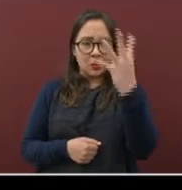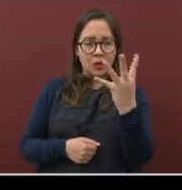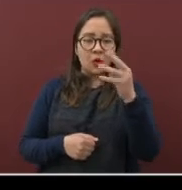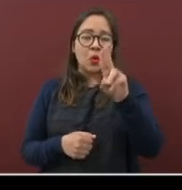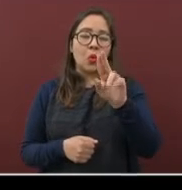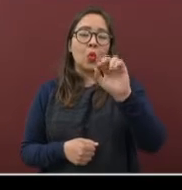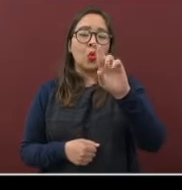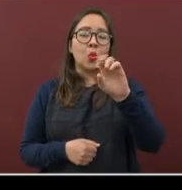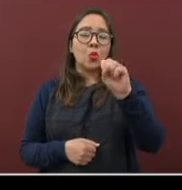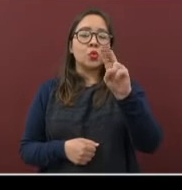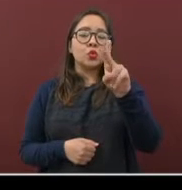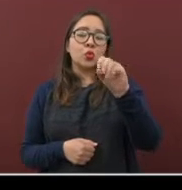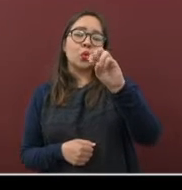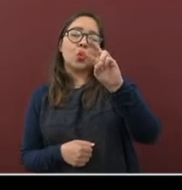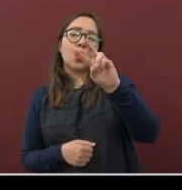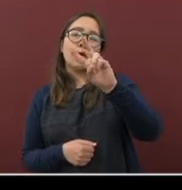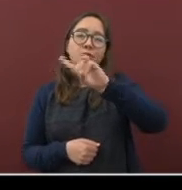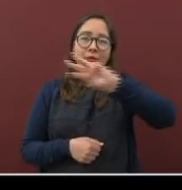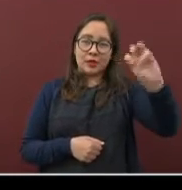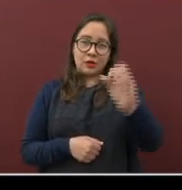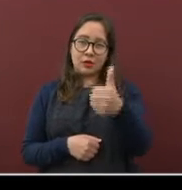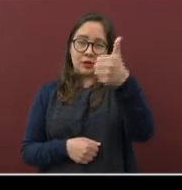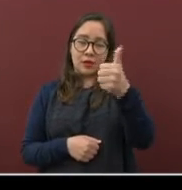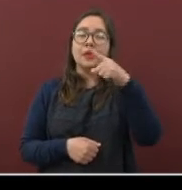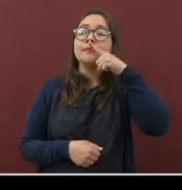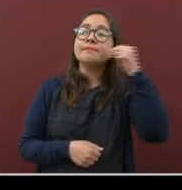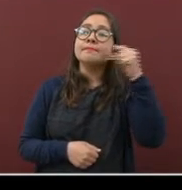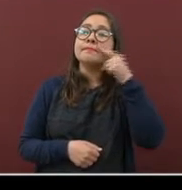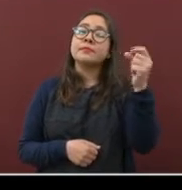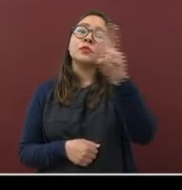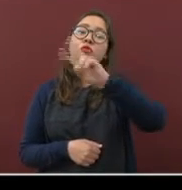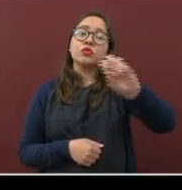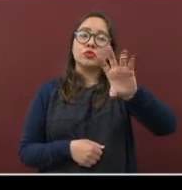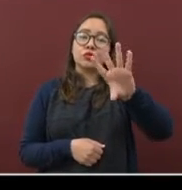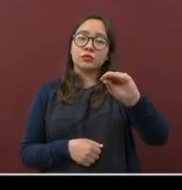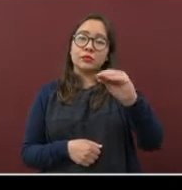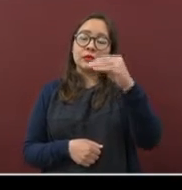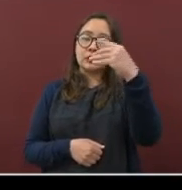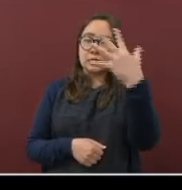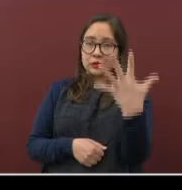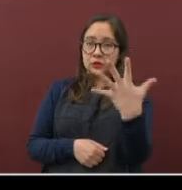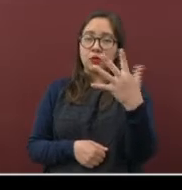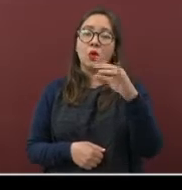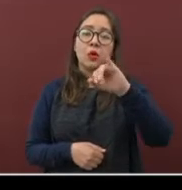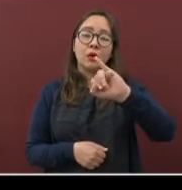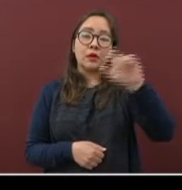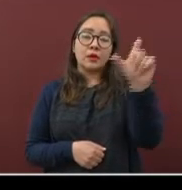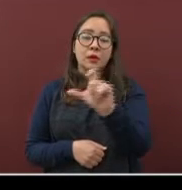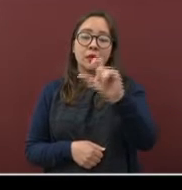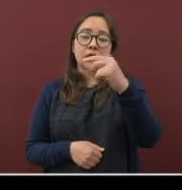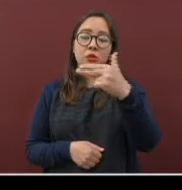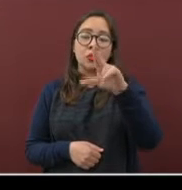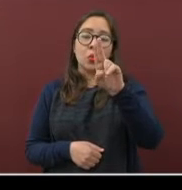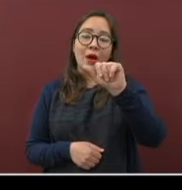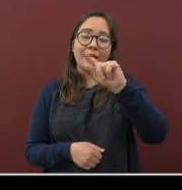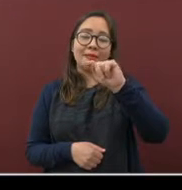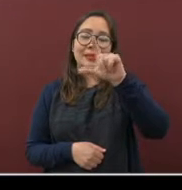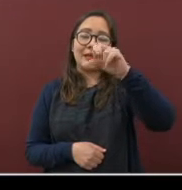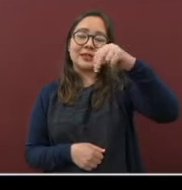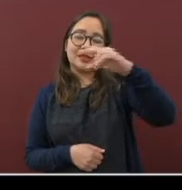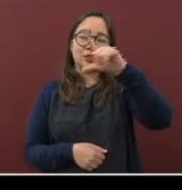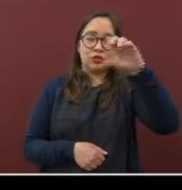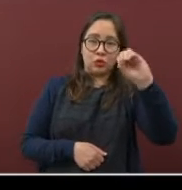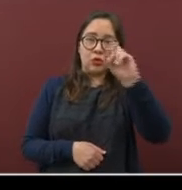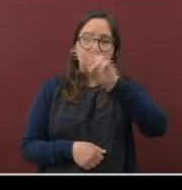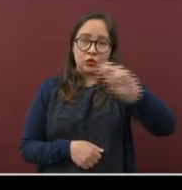306 y emiliano zapata 295 iswaran cillo 245